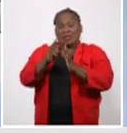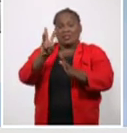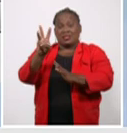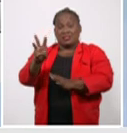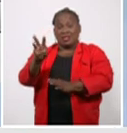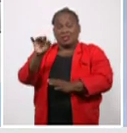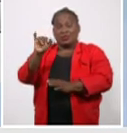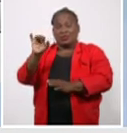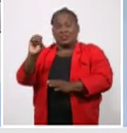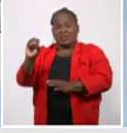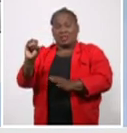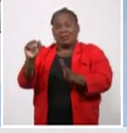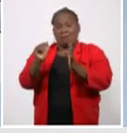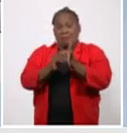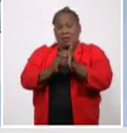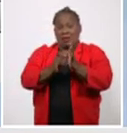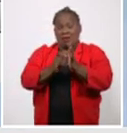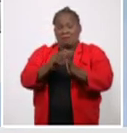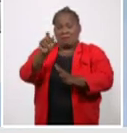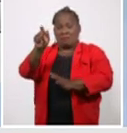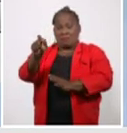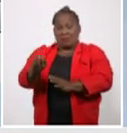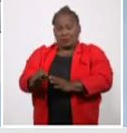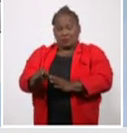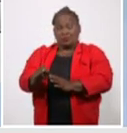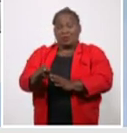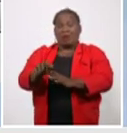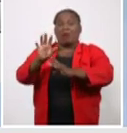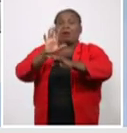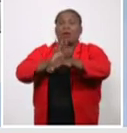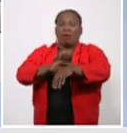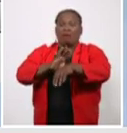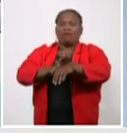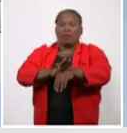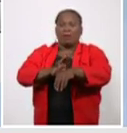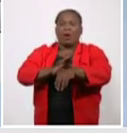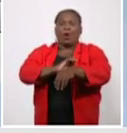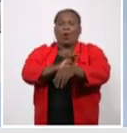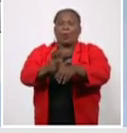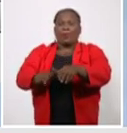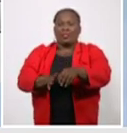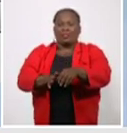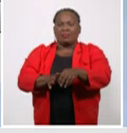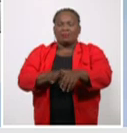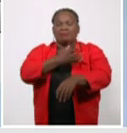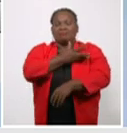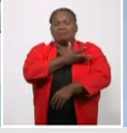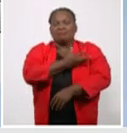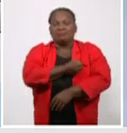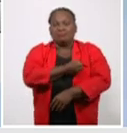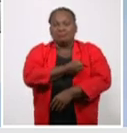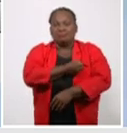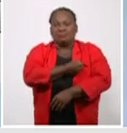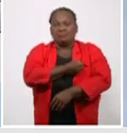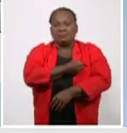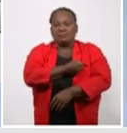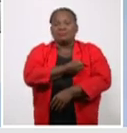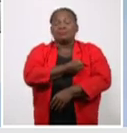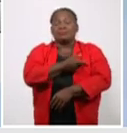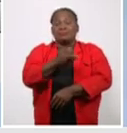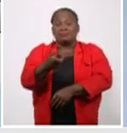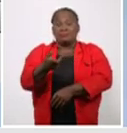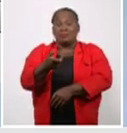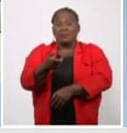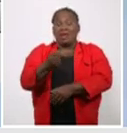48.360.107 personas con COVID-19. Y que lamentablemente, y aquí anotábamos el número